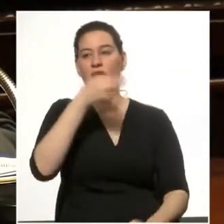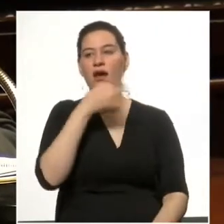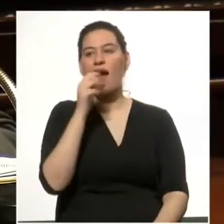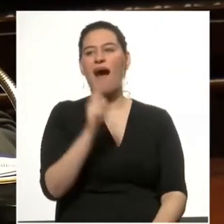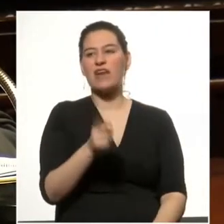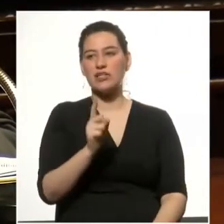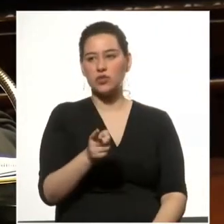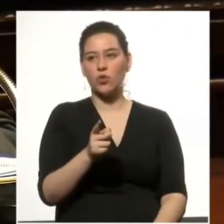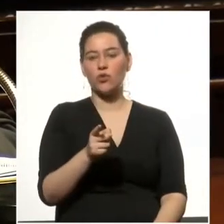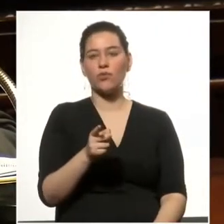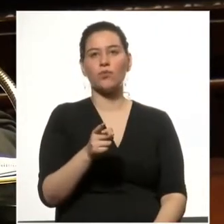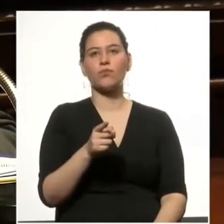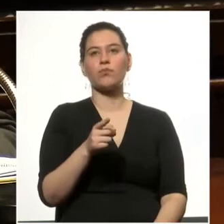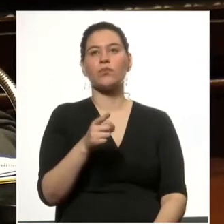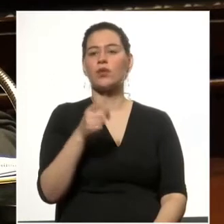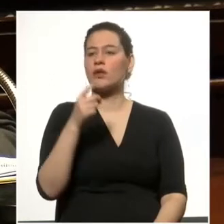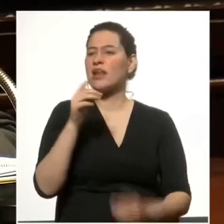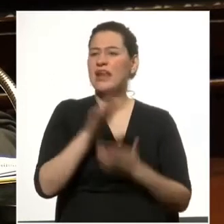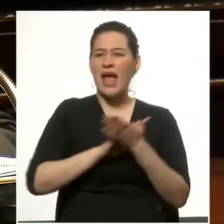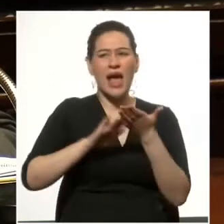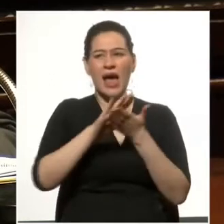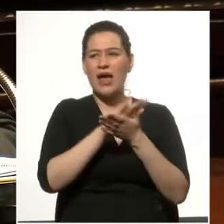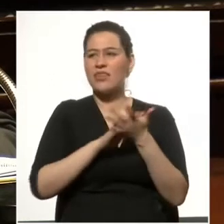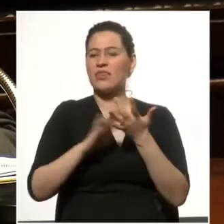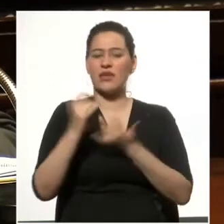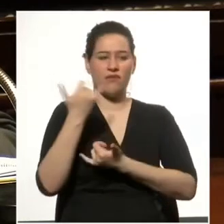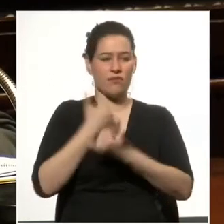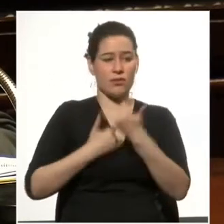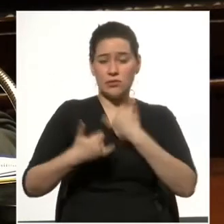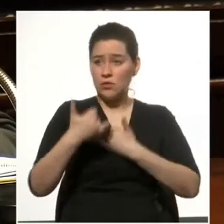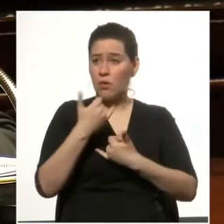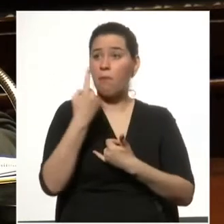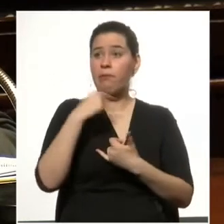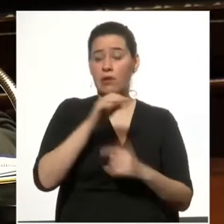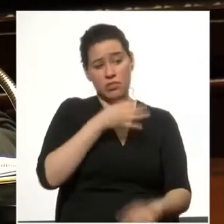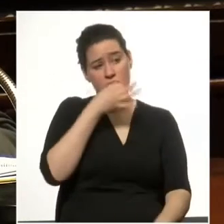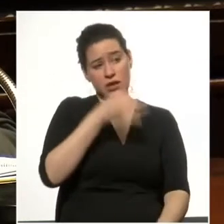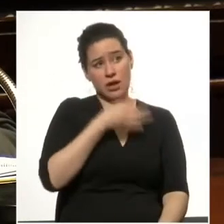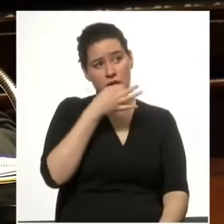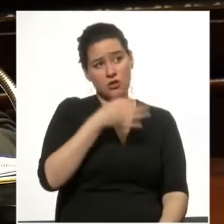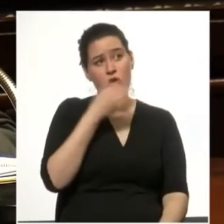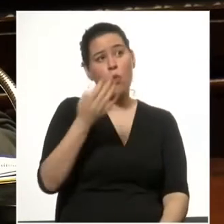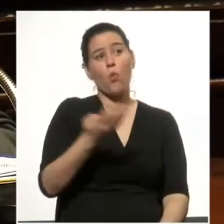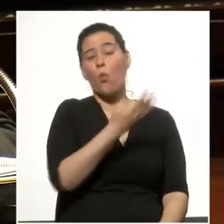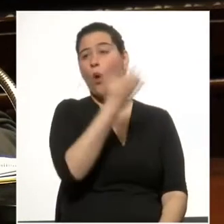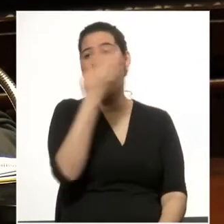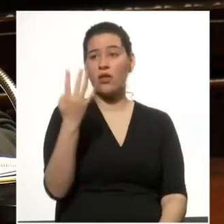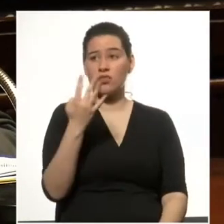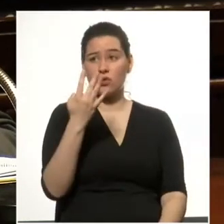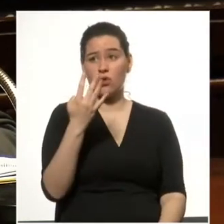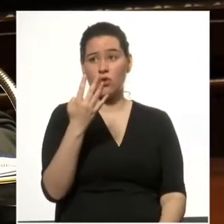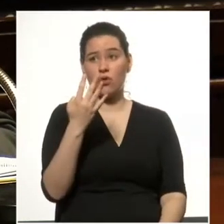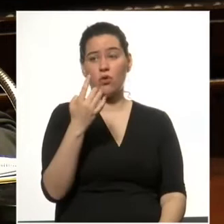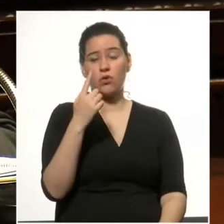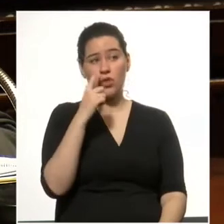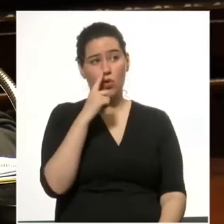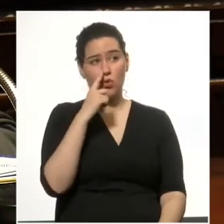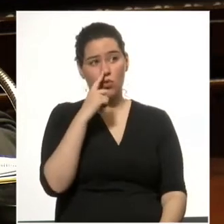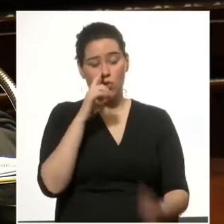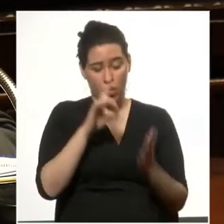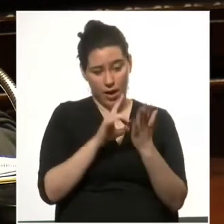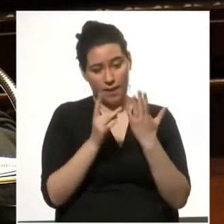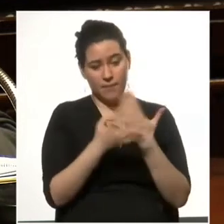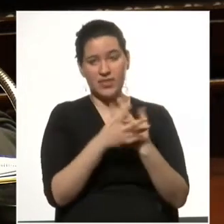Gavazo, que nadie le había informado. Sin embargo, en las declaraciones del 4 de junio, que constan en la carpeta